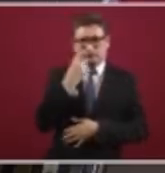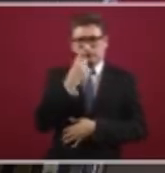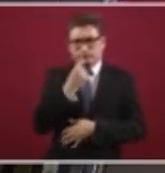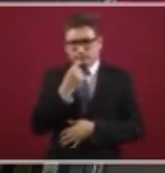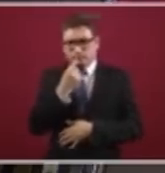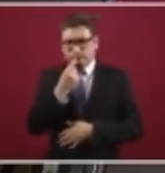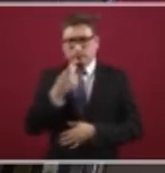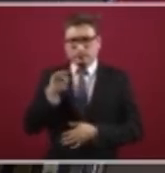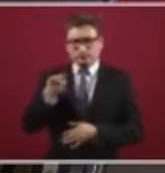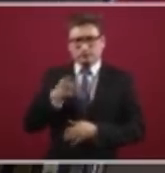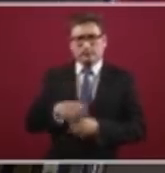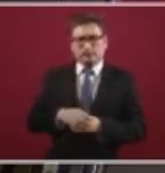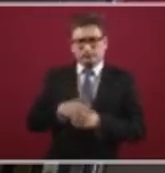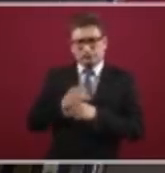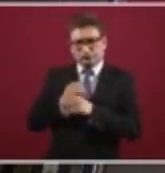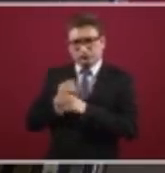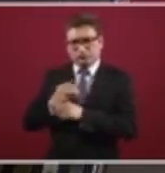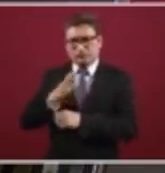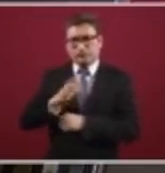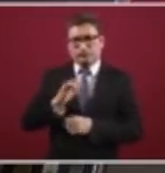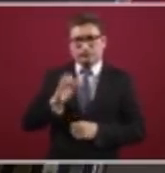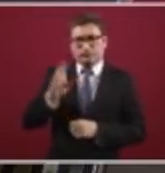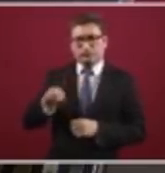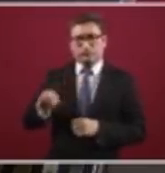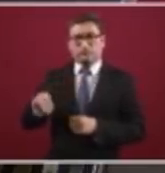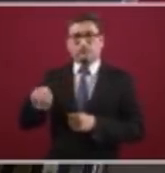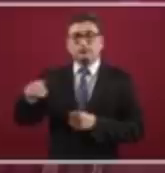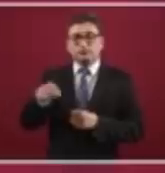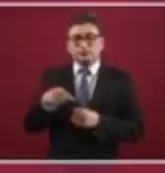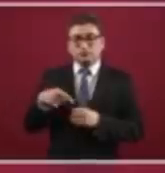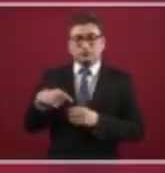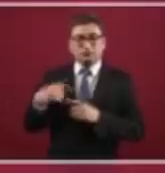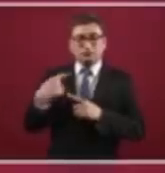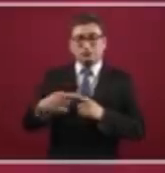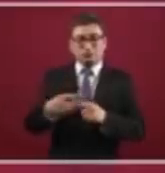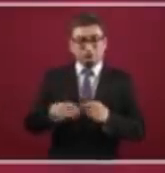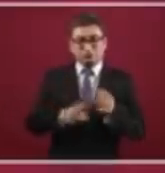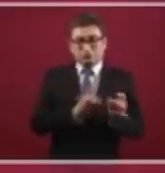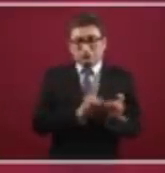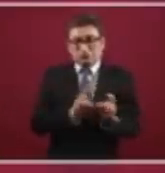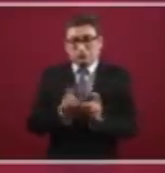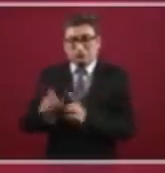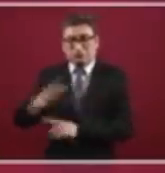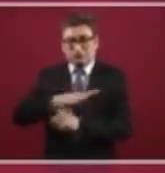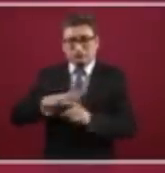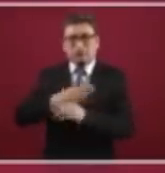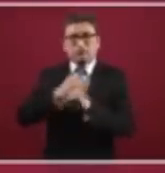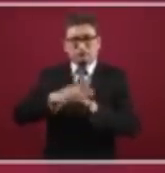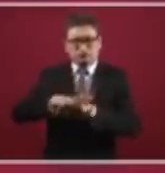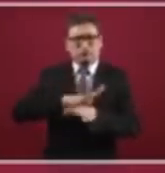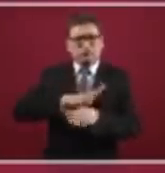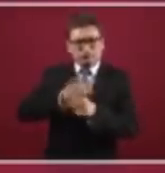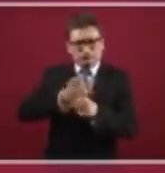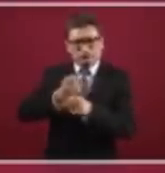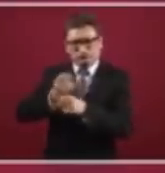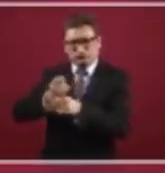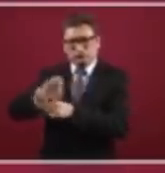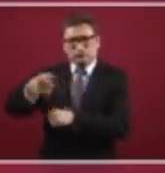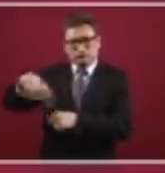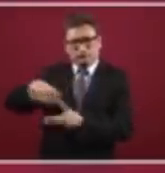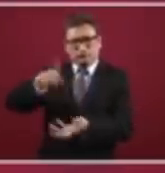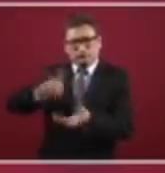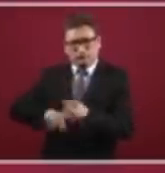preventiva y el cisen durante estos eventos porque a pesar de que hubo investigaciones internas que